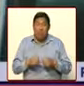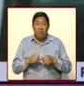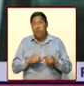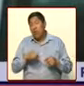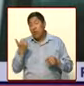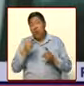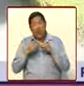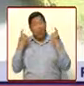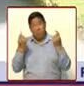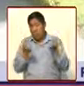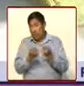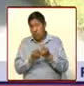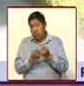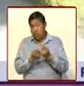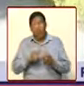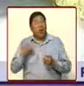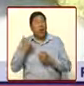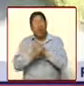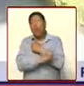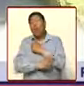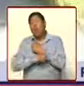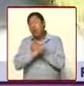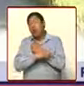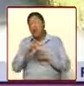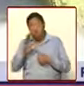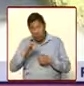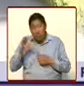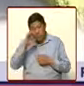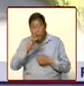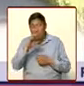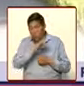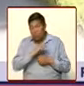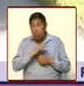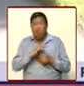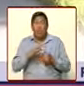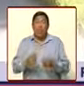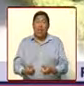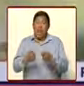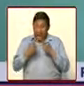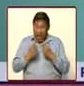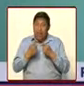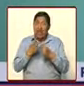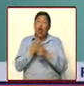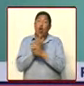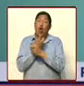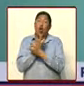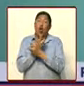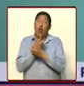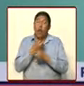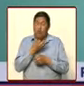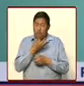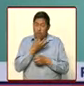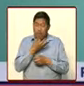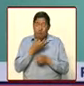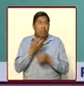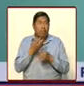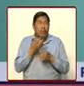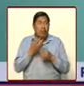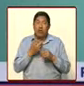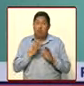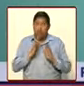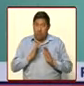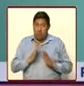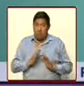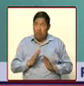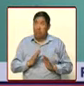a otro departamento, incluso a otro país, en busca de un banco de huesos. Una fuerza interior que me dice